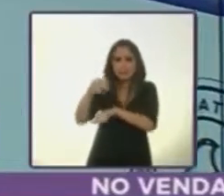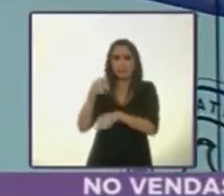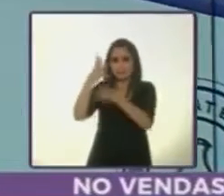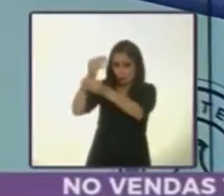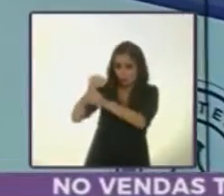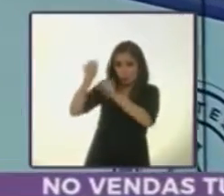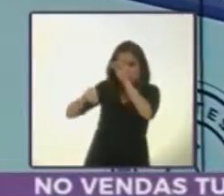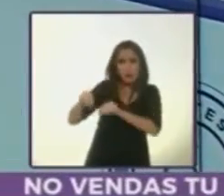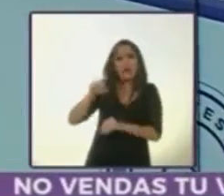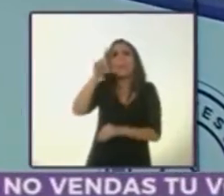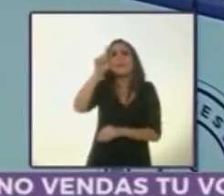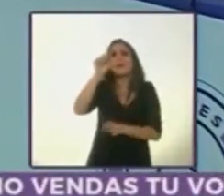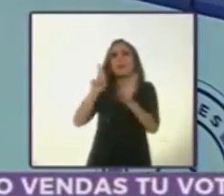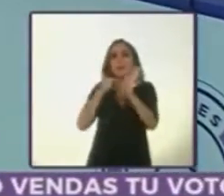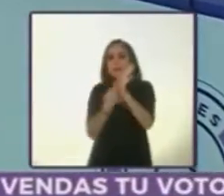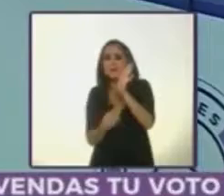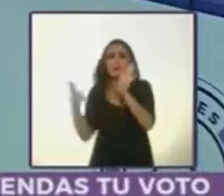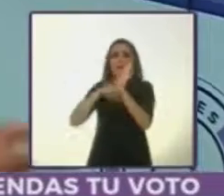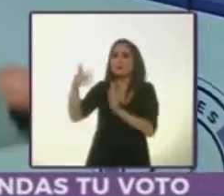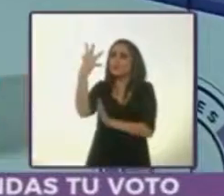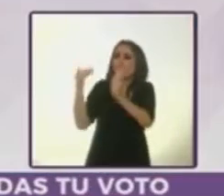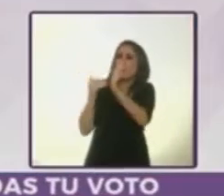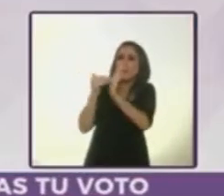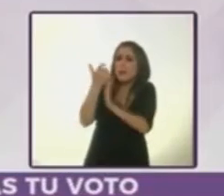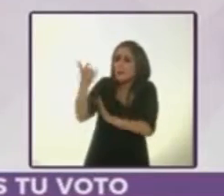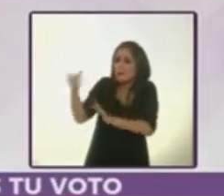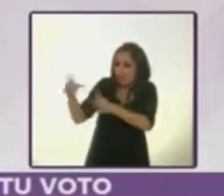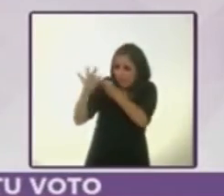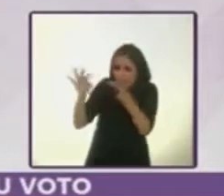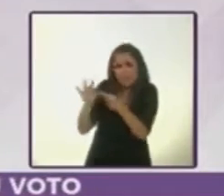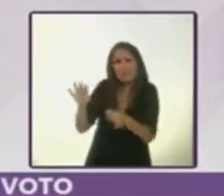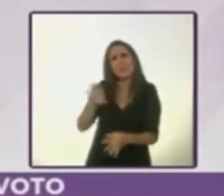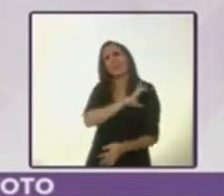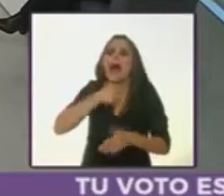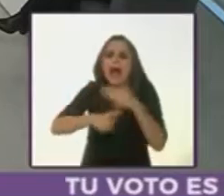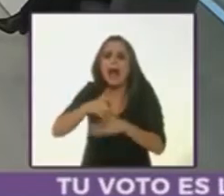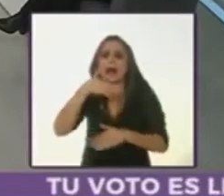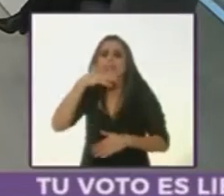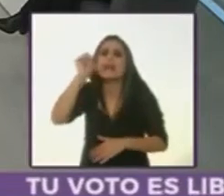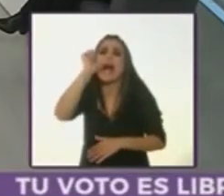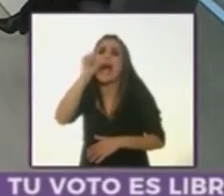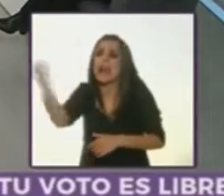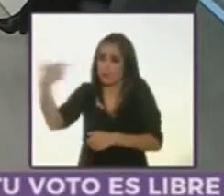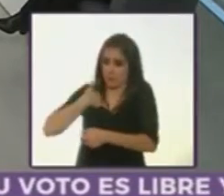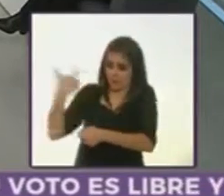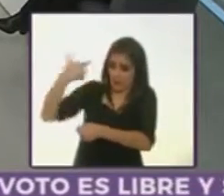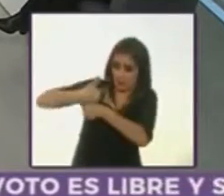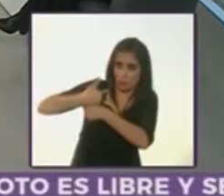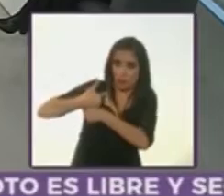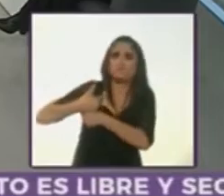en el encuentro, al grado de que usuarios de Twitter la compararon con famosas villanas de telenovela. En una parte del